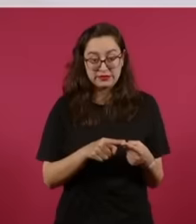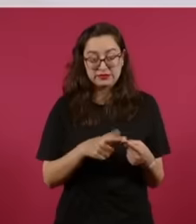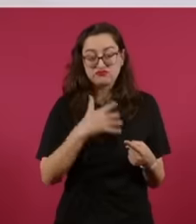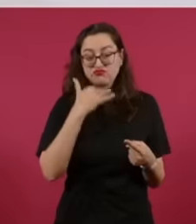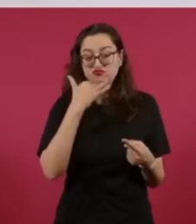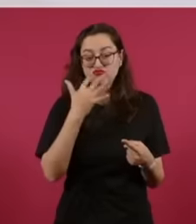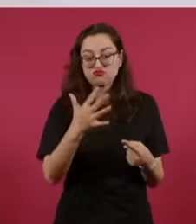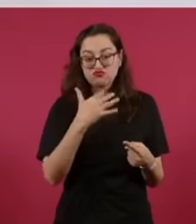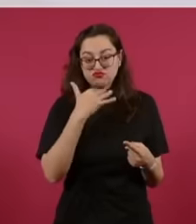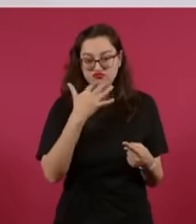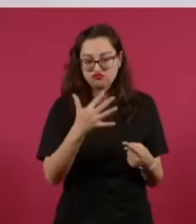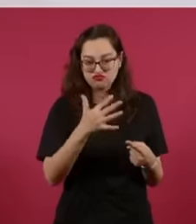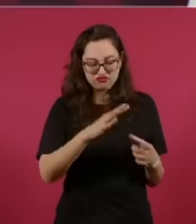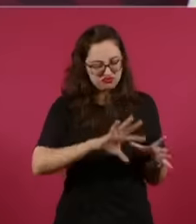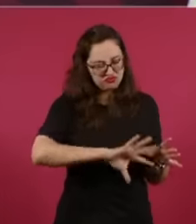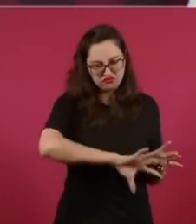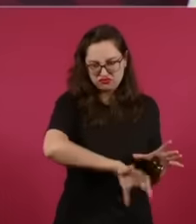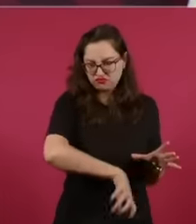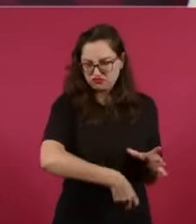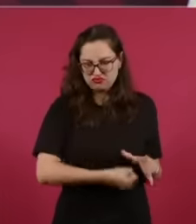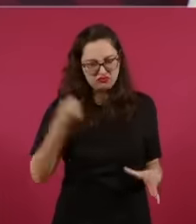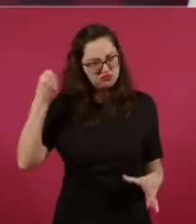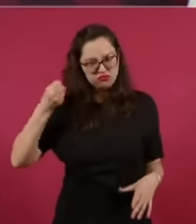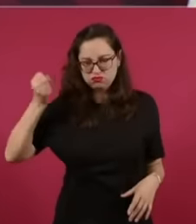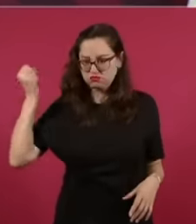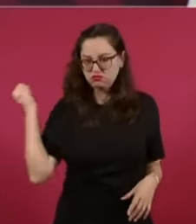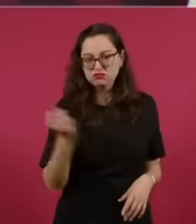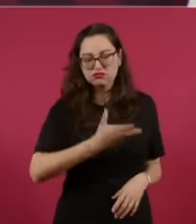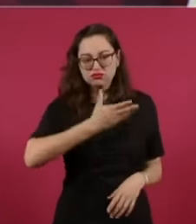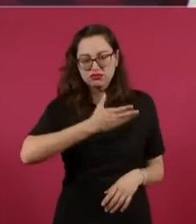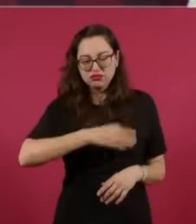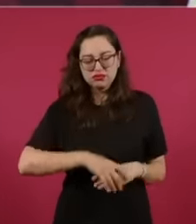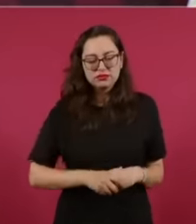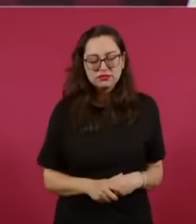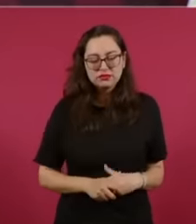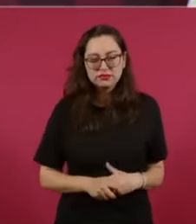La corrupción política.